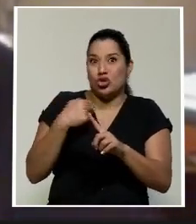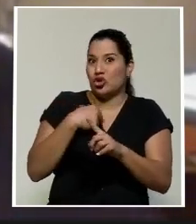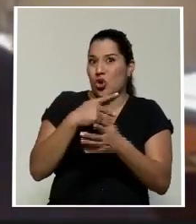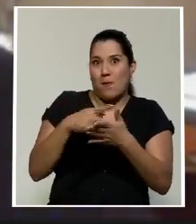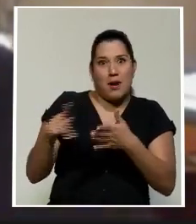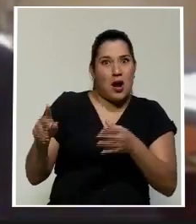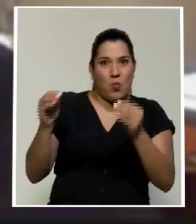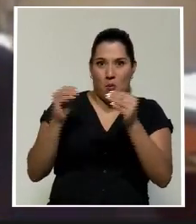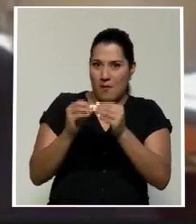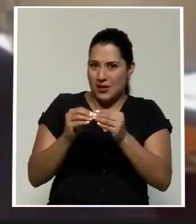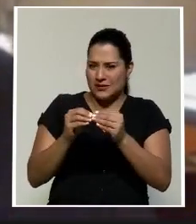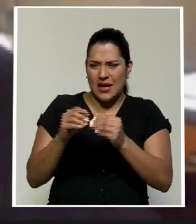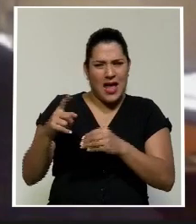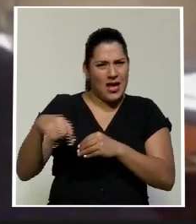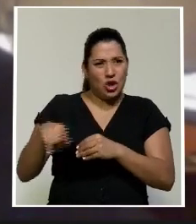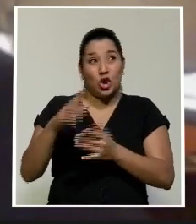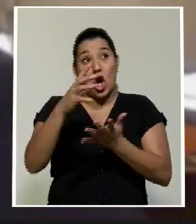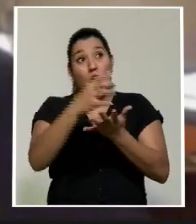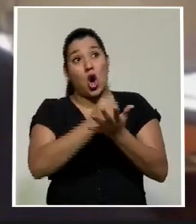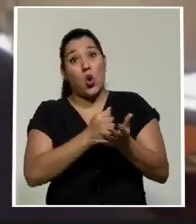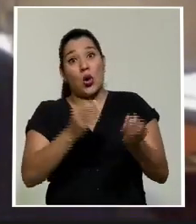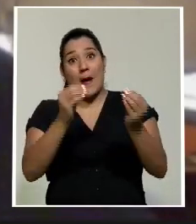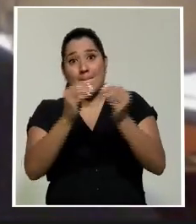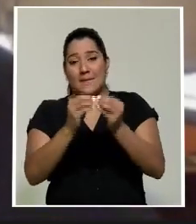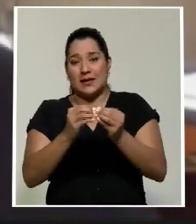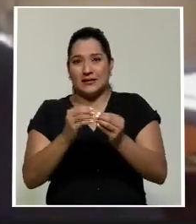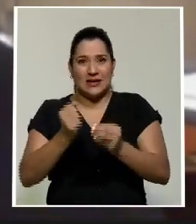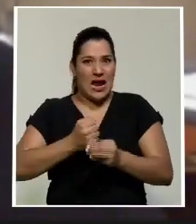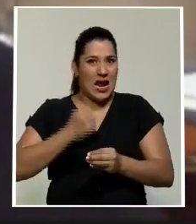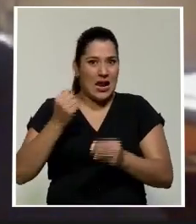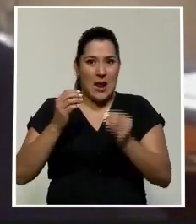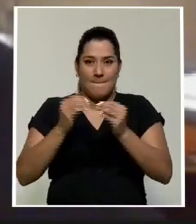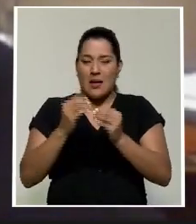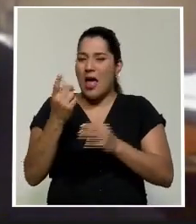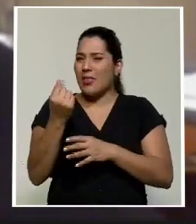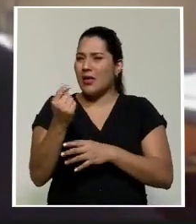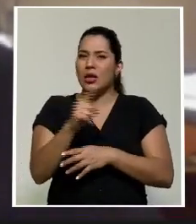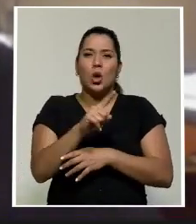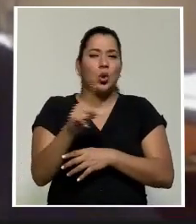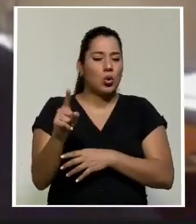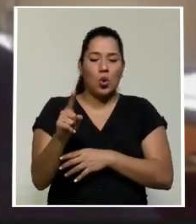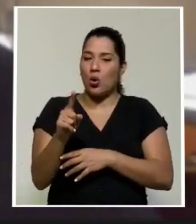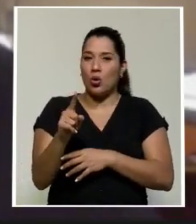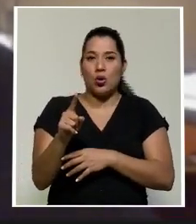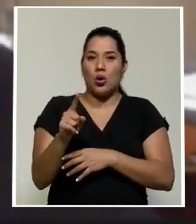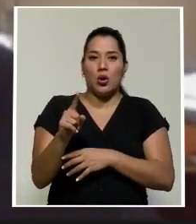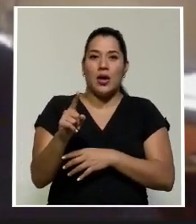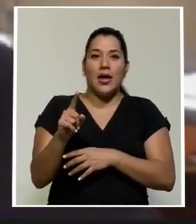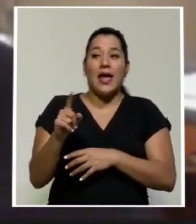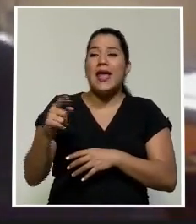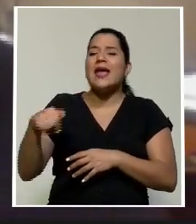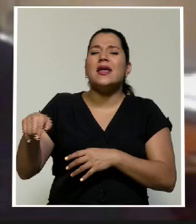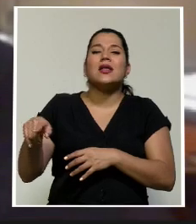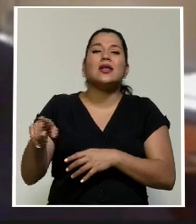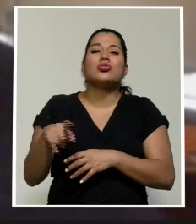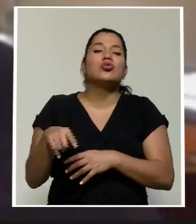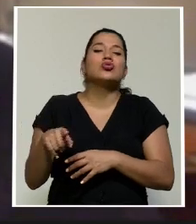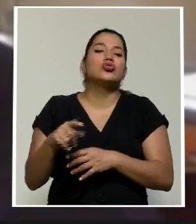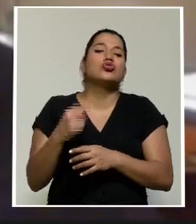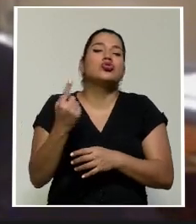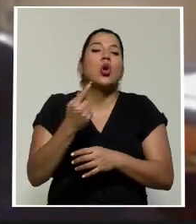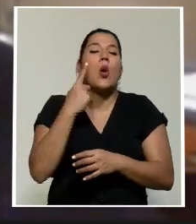oportunidad para cobrar o para tener más ingresos o nada de eso. Se paga es con esta pasión y con